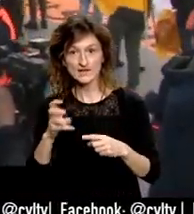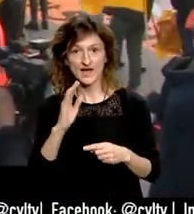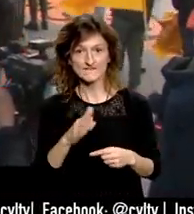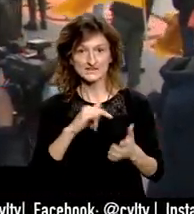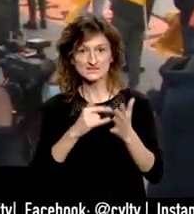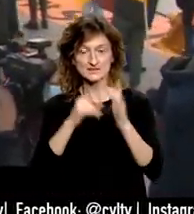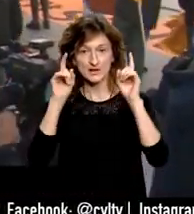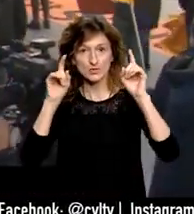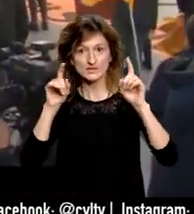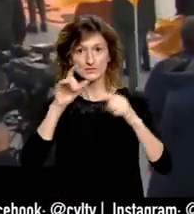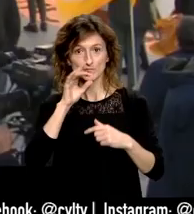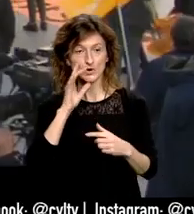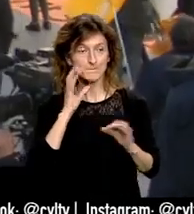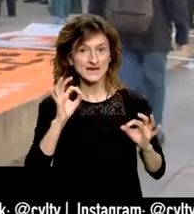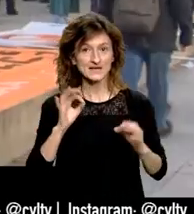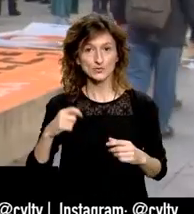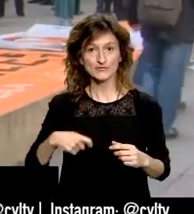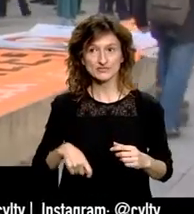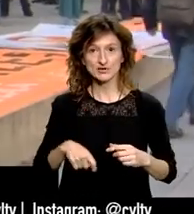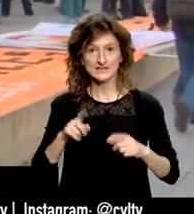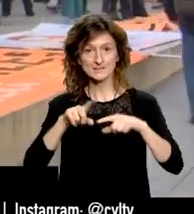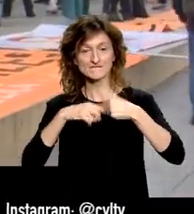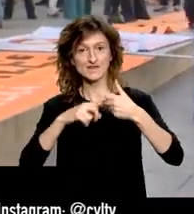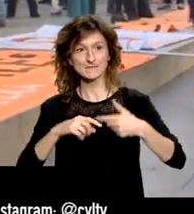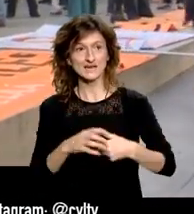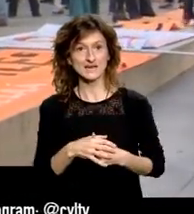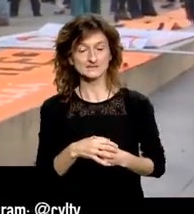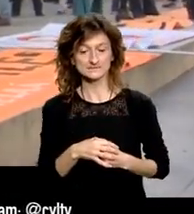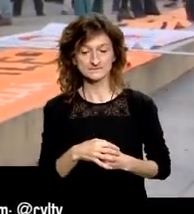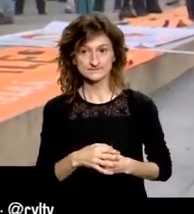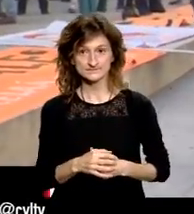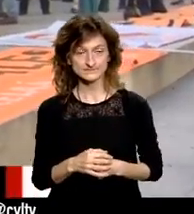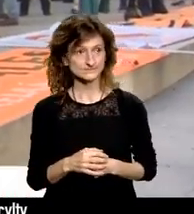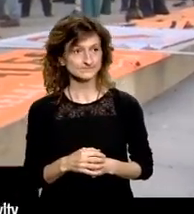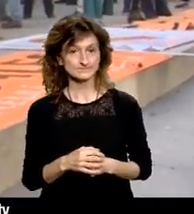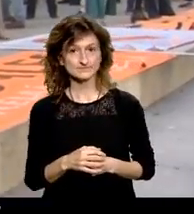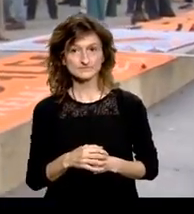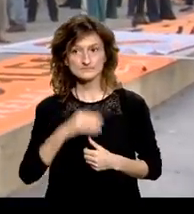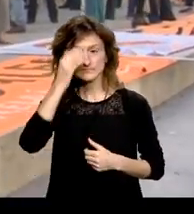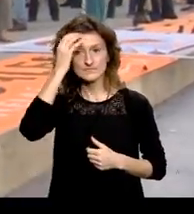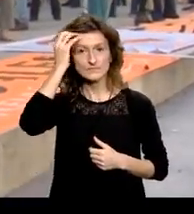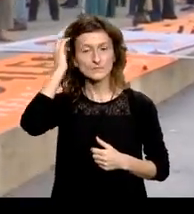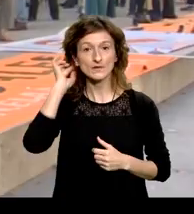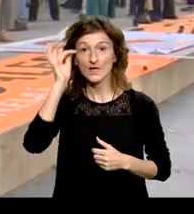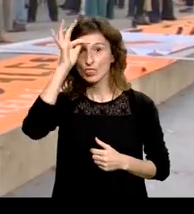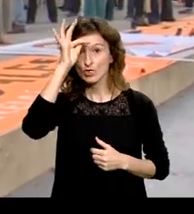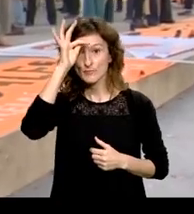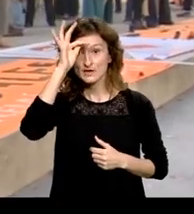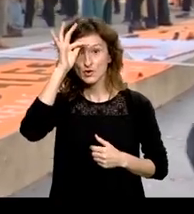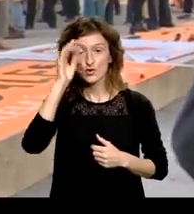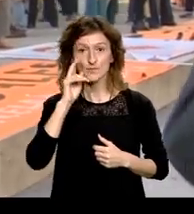del sistema educativo y que pone en peligro a profesionales y familias de la educación especial y concertada. Para el domingo han